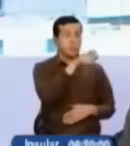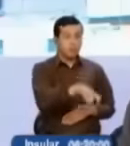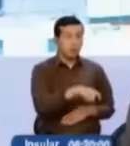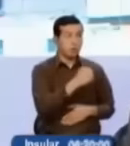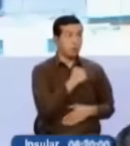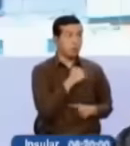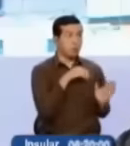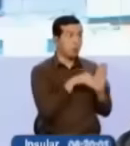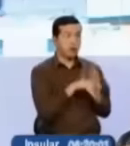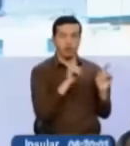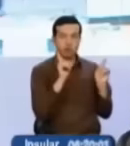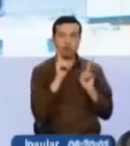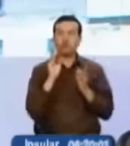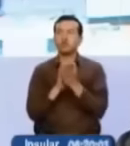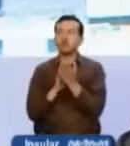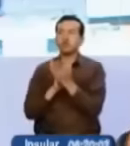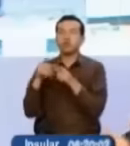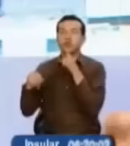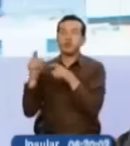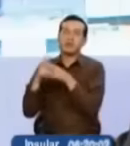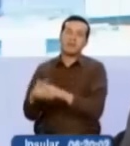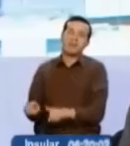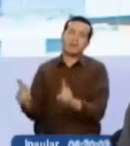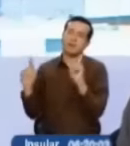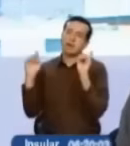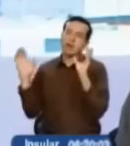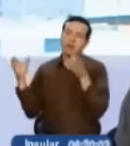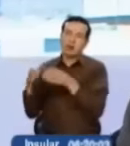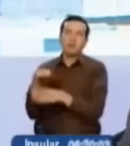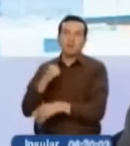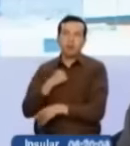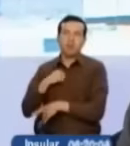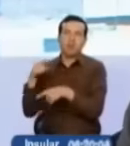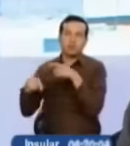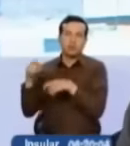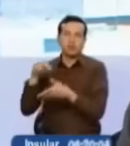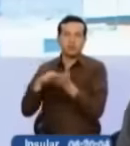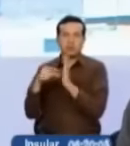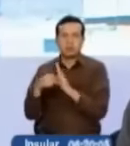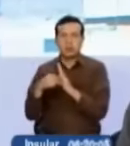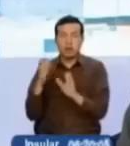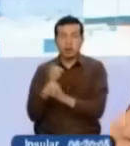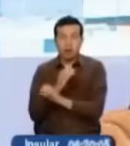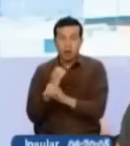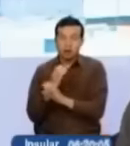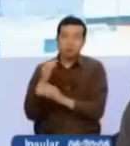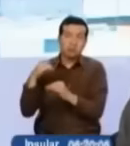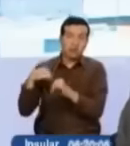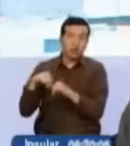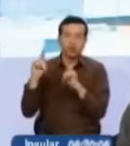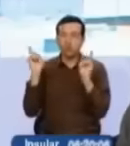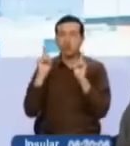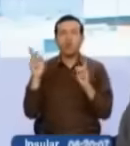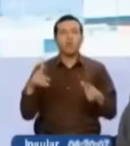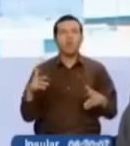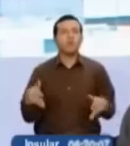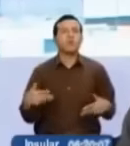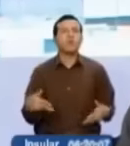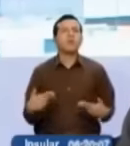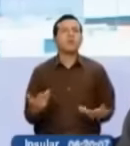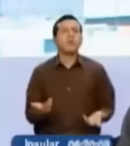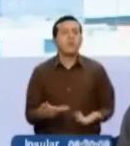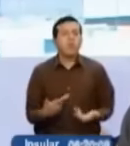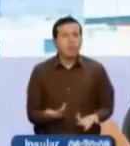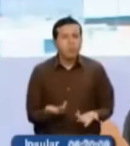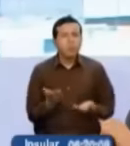banco. Y entonces hay una relación diversa. Ya no es solo metodología, sino es desde dónde se